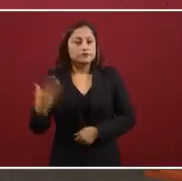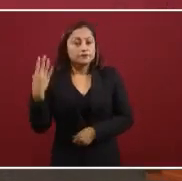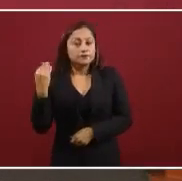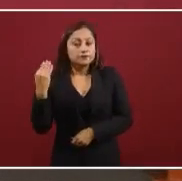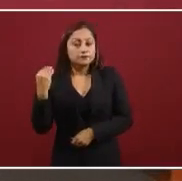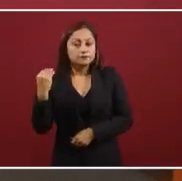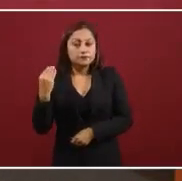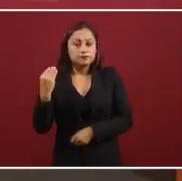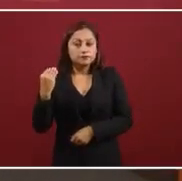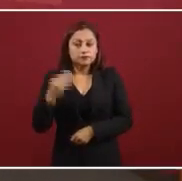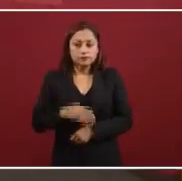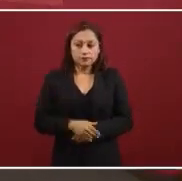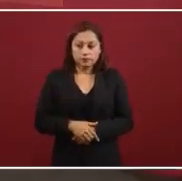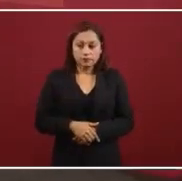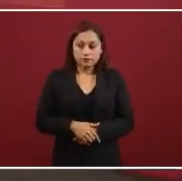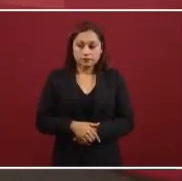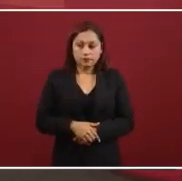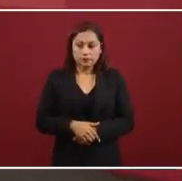Pues